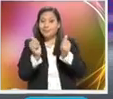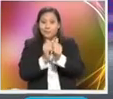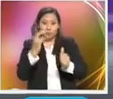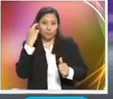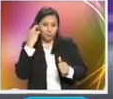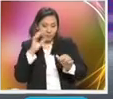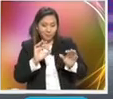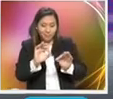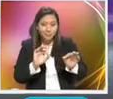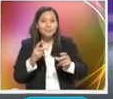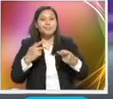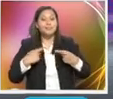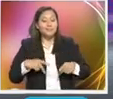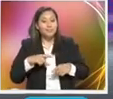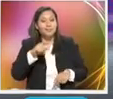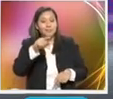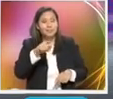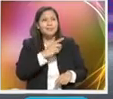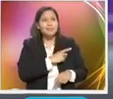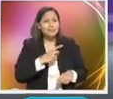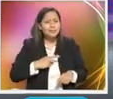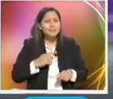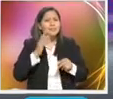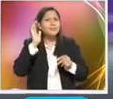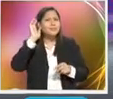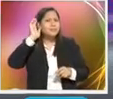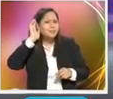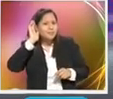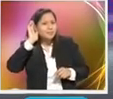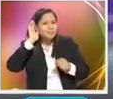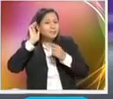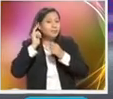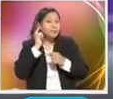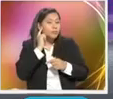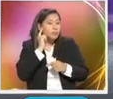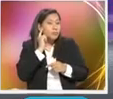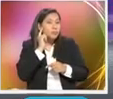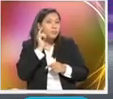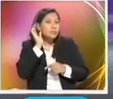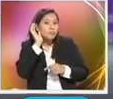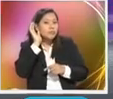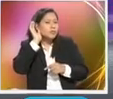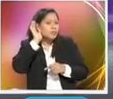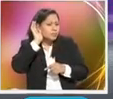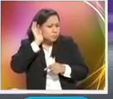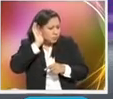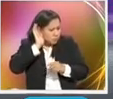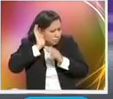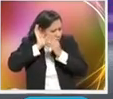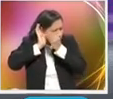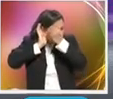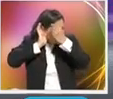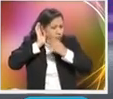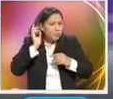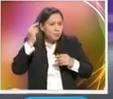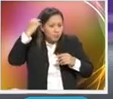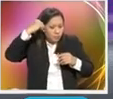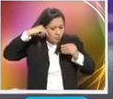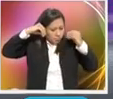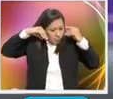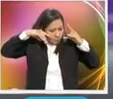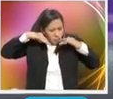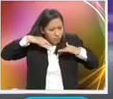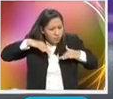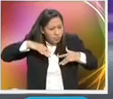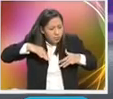el público debe de escuchar con algo más que el oído, debe escuchar con todo el cuerpo. Hay que sentir toda la vibración